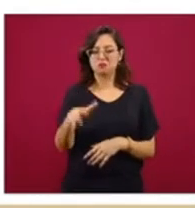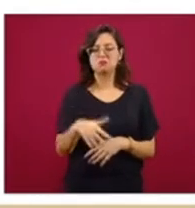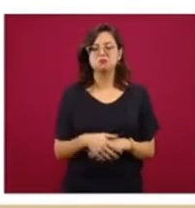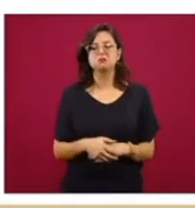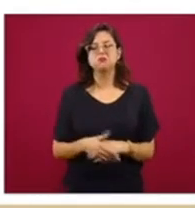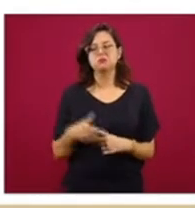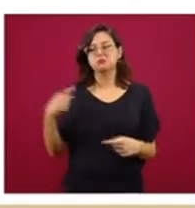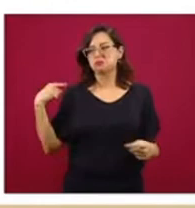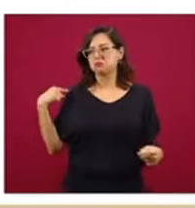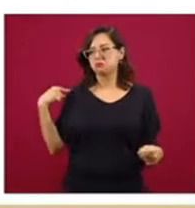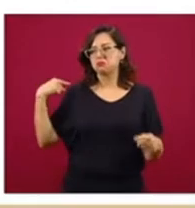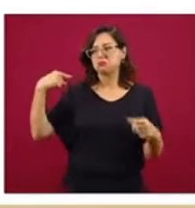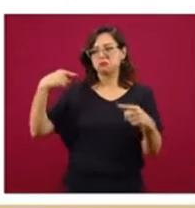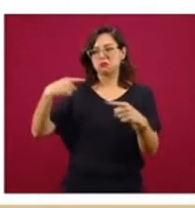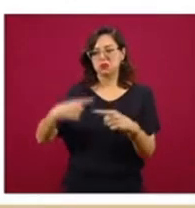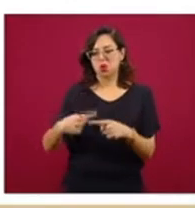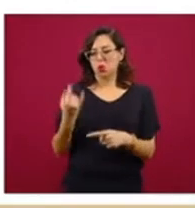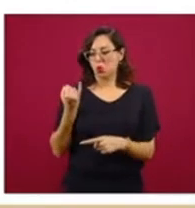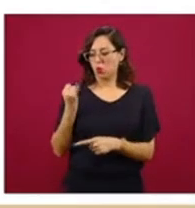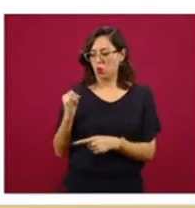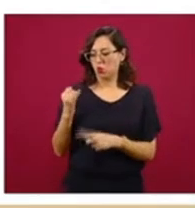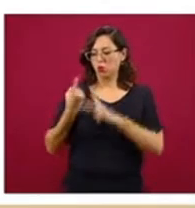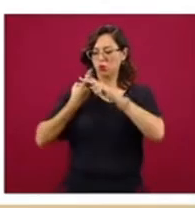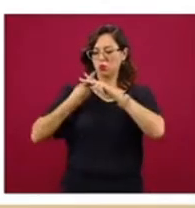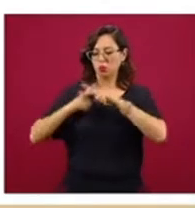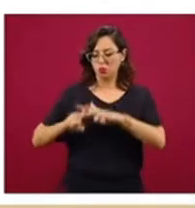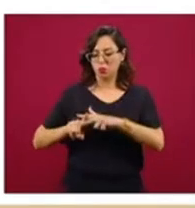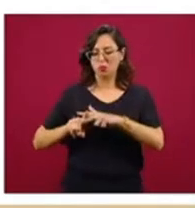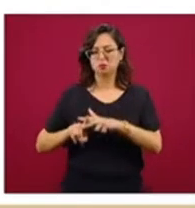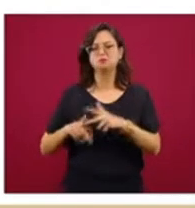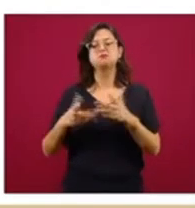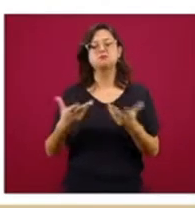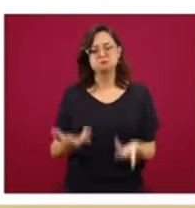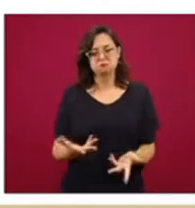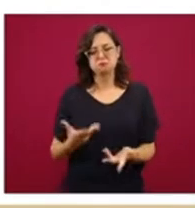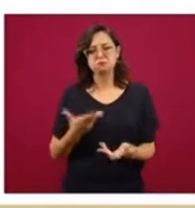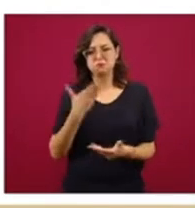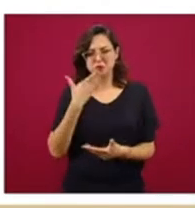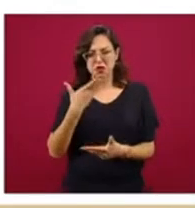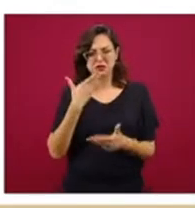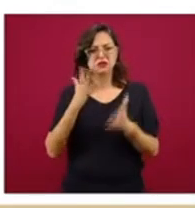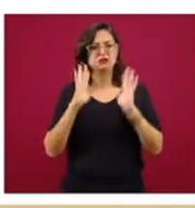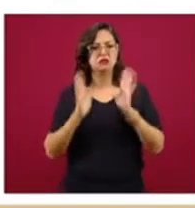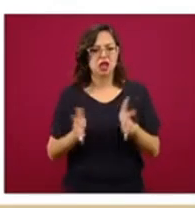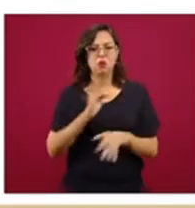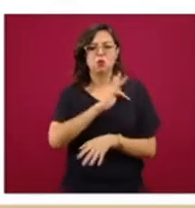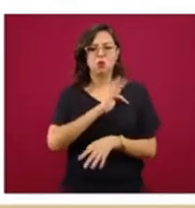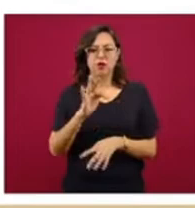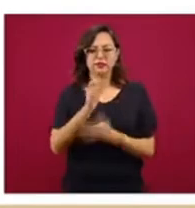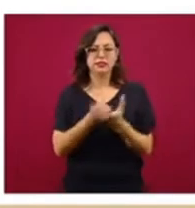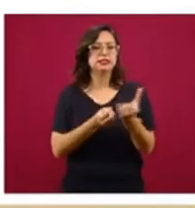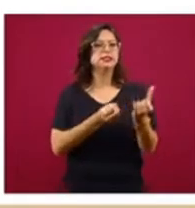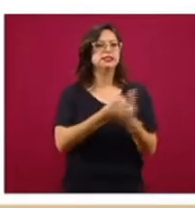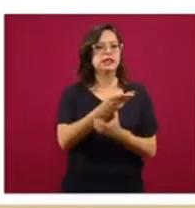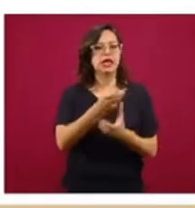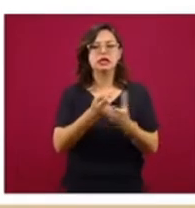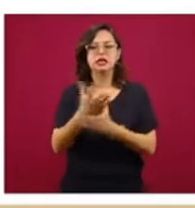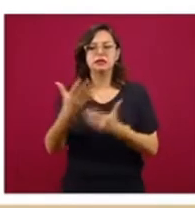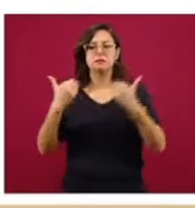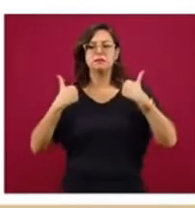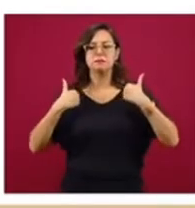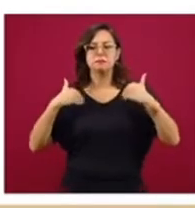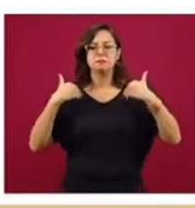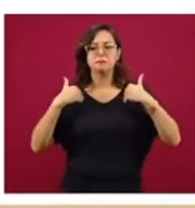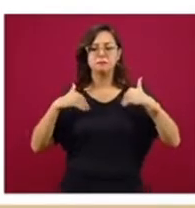desde hace varias semanas, desde que inició junio, que es saludable ya empezar a tener esparcimiento,